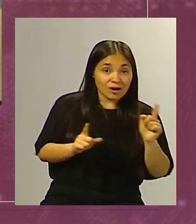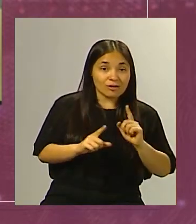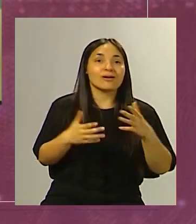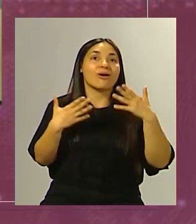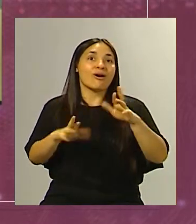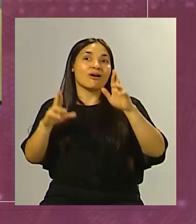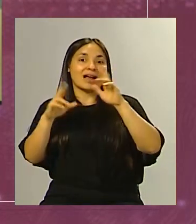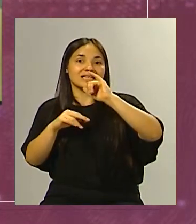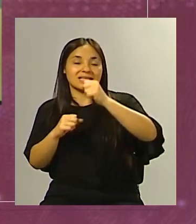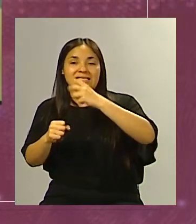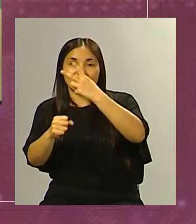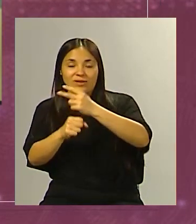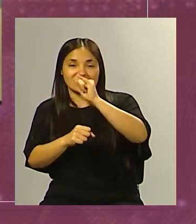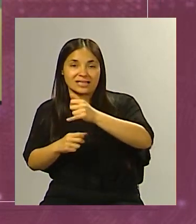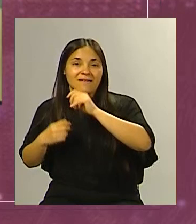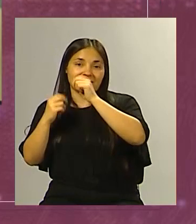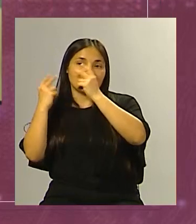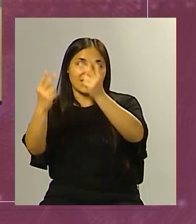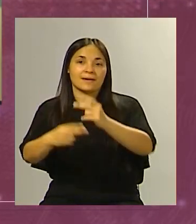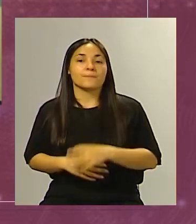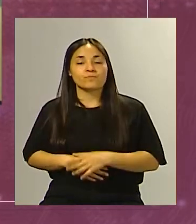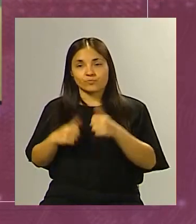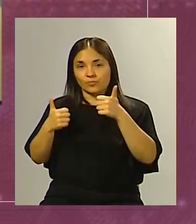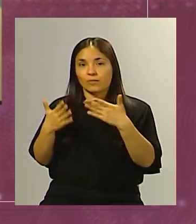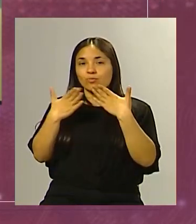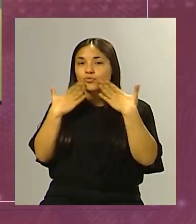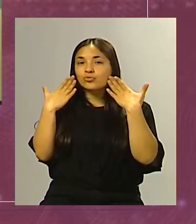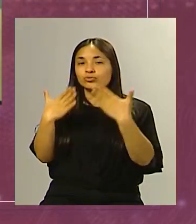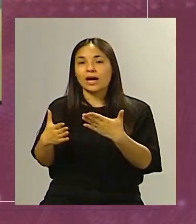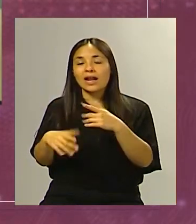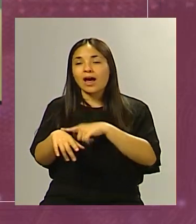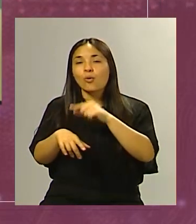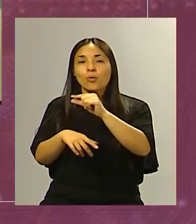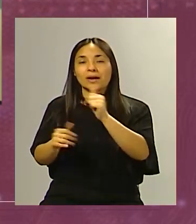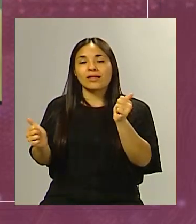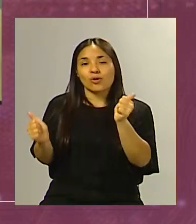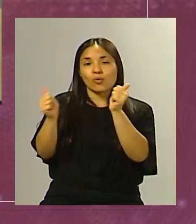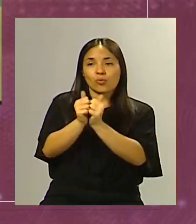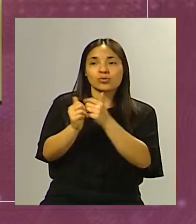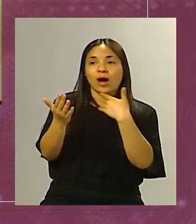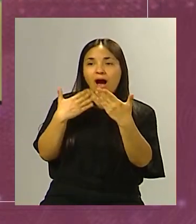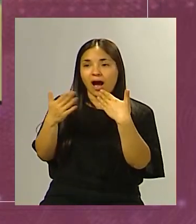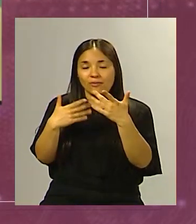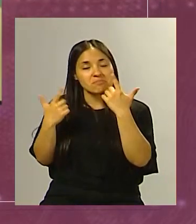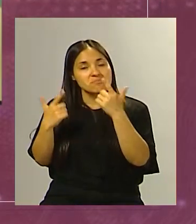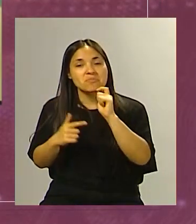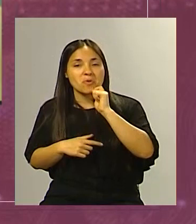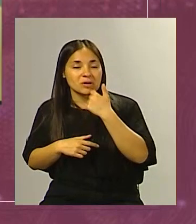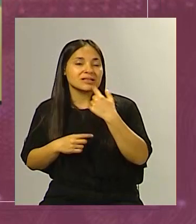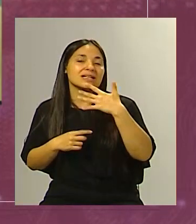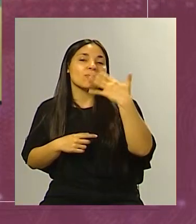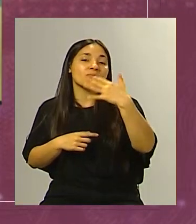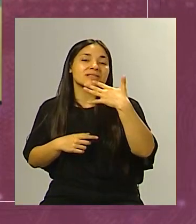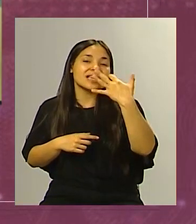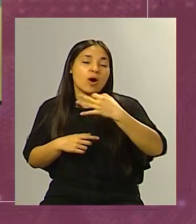chance de la secundaria. Ismael, sí, muchísimas gracias por estos minutos con nosotros. Ha sido un placer hablar con vos. Seguramente lo volveremos a